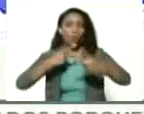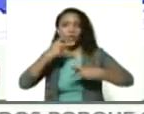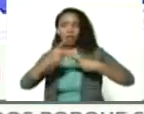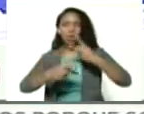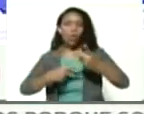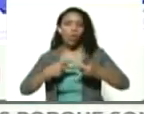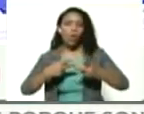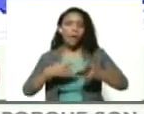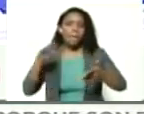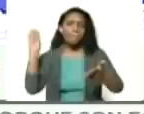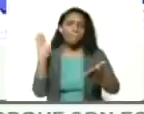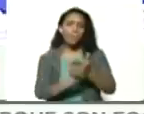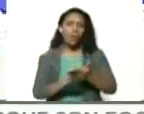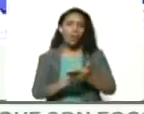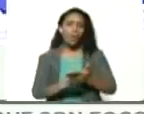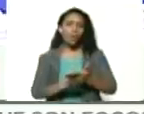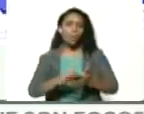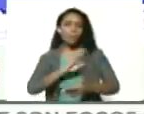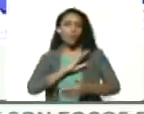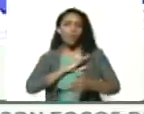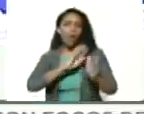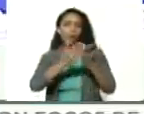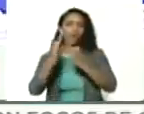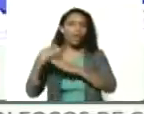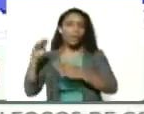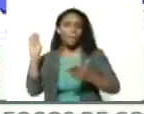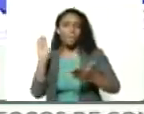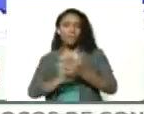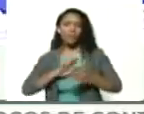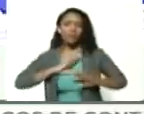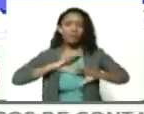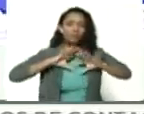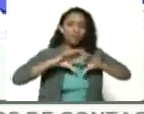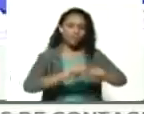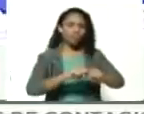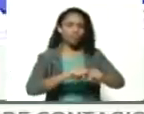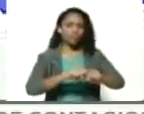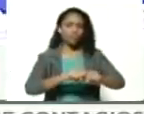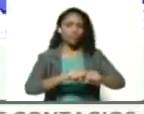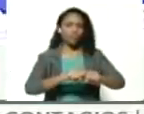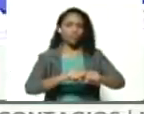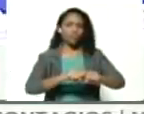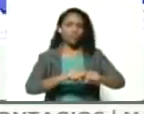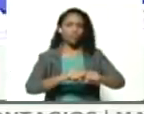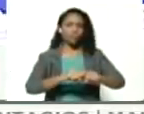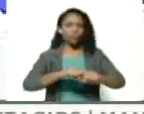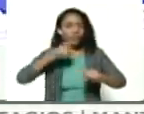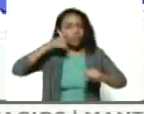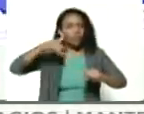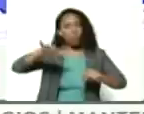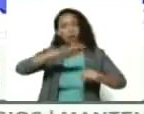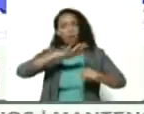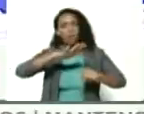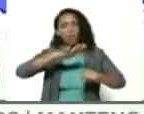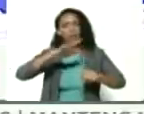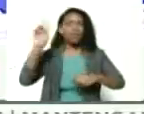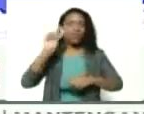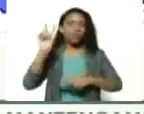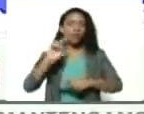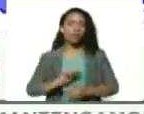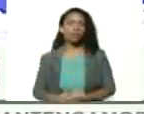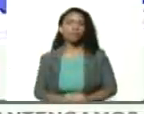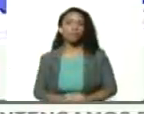del empoderamiento de las comunidades, del empoderamiento de la población, del pueblo